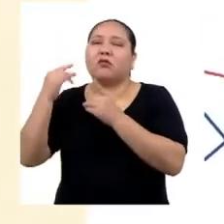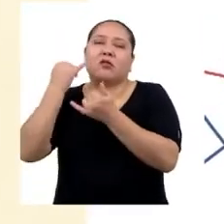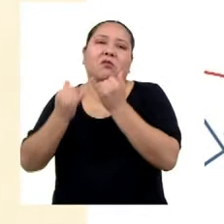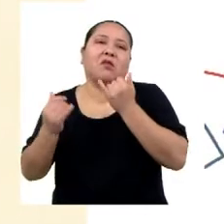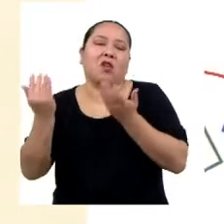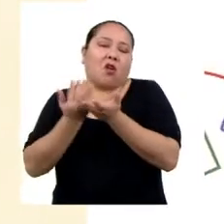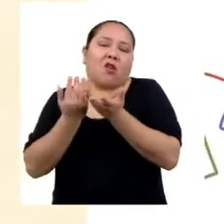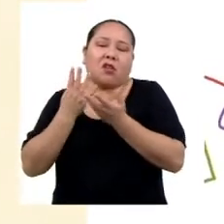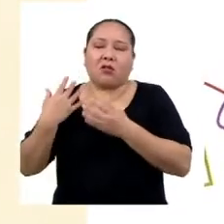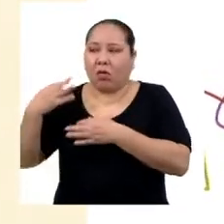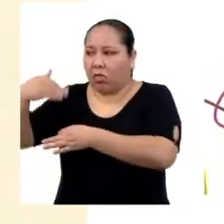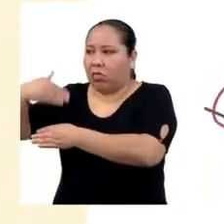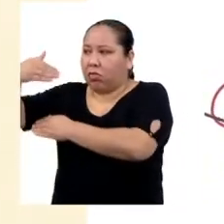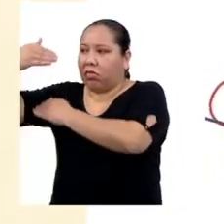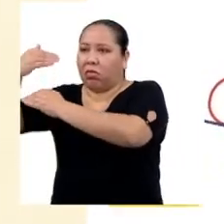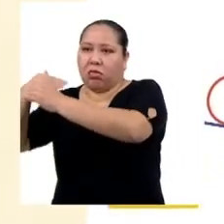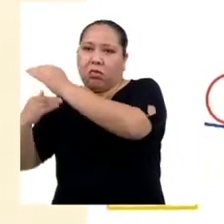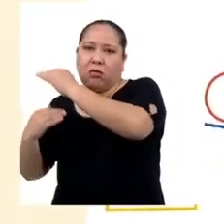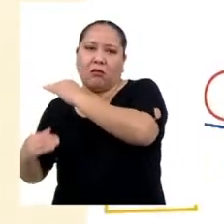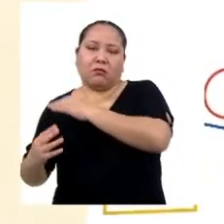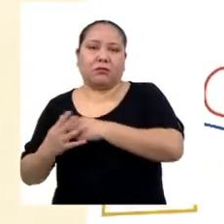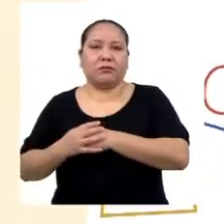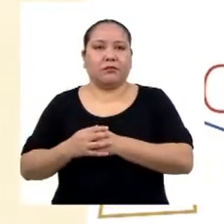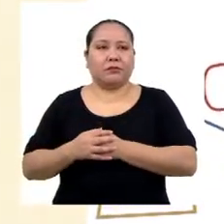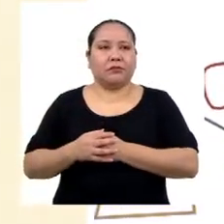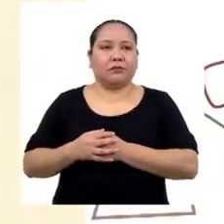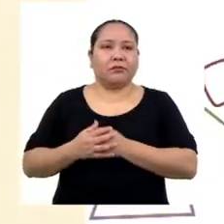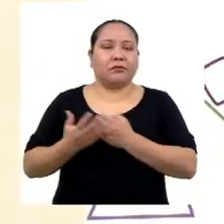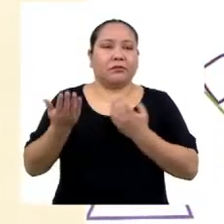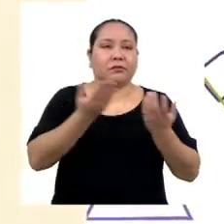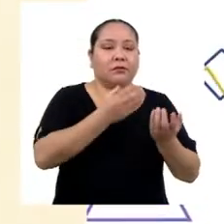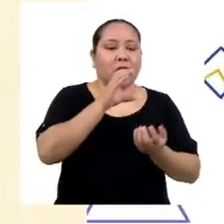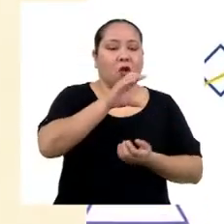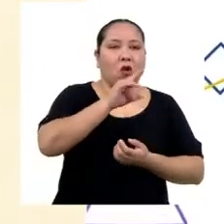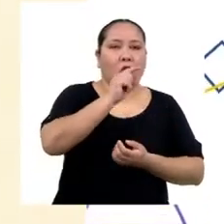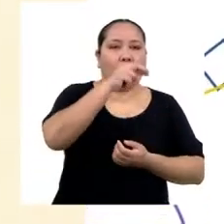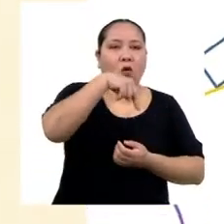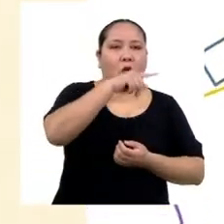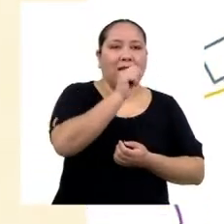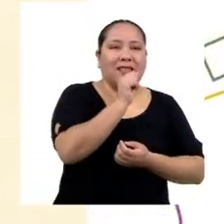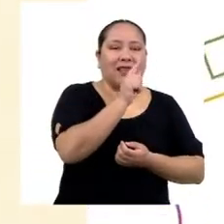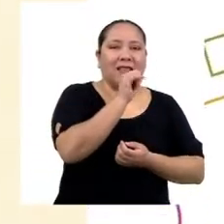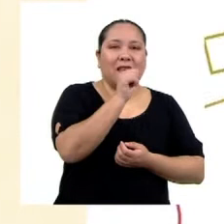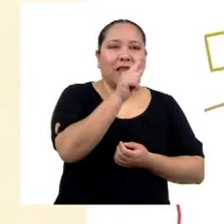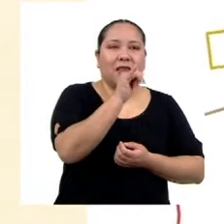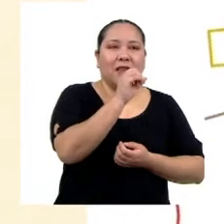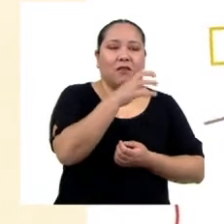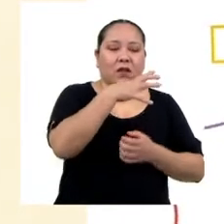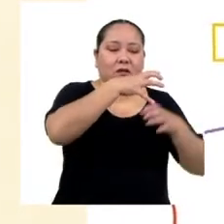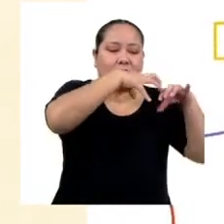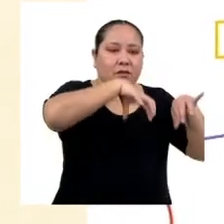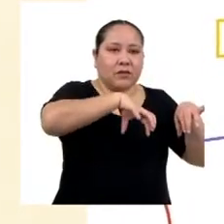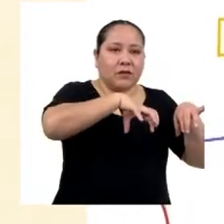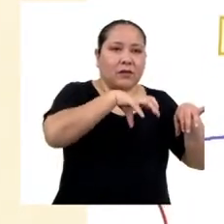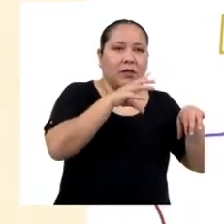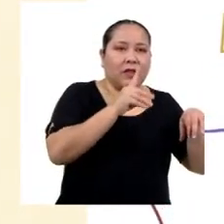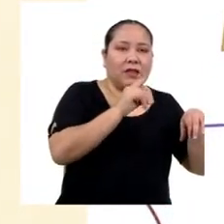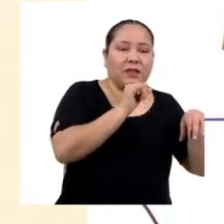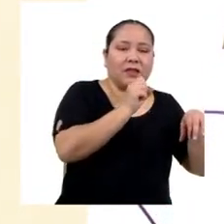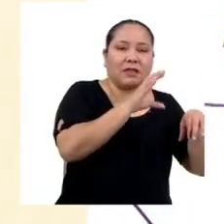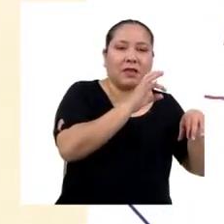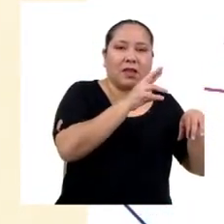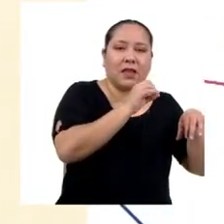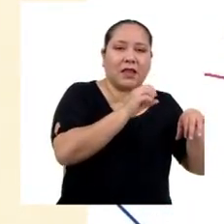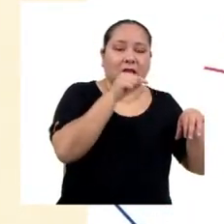colegio. También tenemos la variable cuantitativa, que pueden ser discretas, donde los valores de la variable